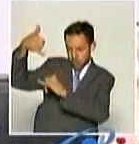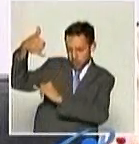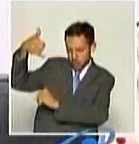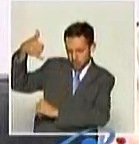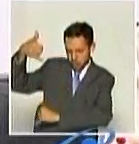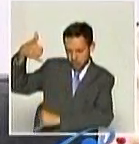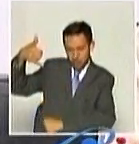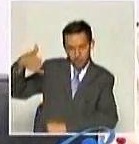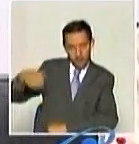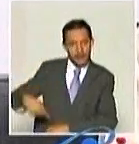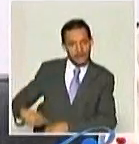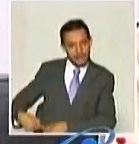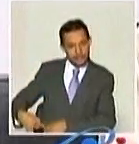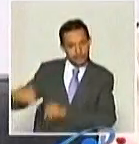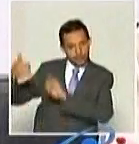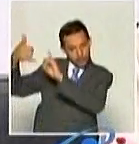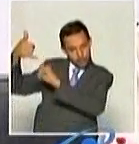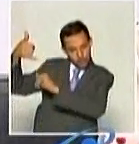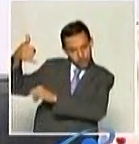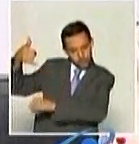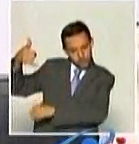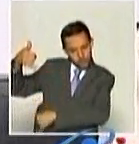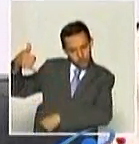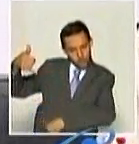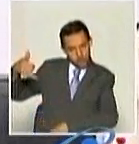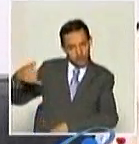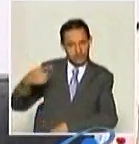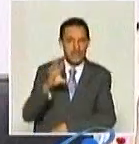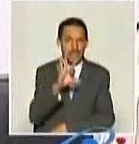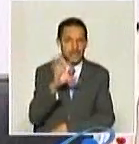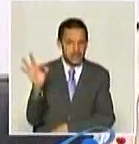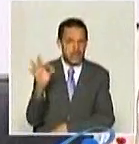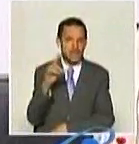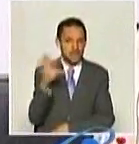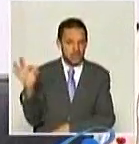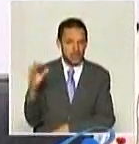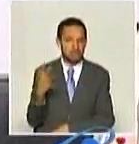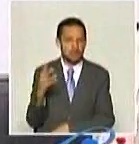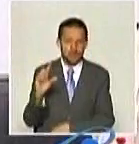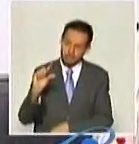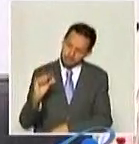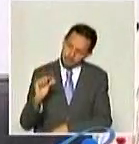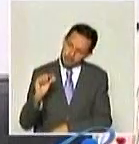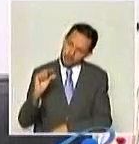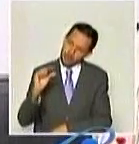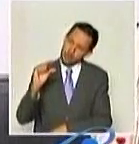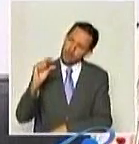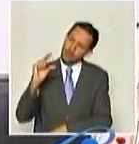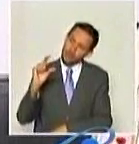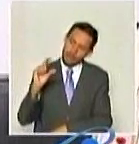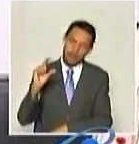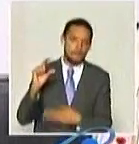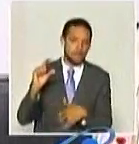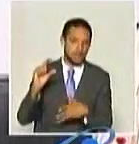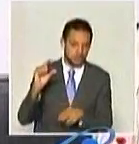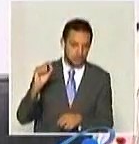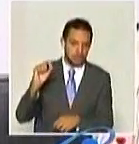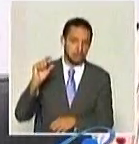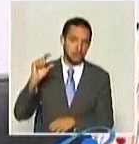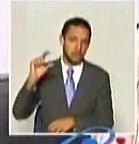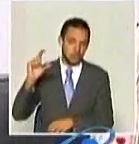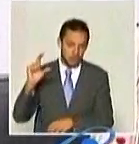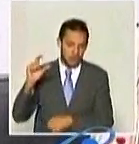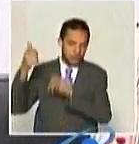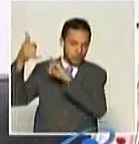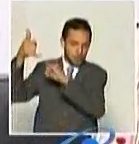se descargan entre 100 y 300 centímetros de ozono a diferentes concentraciones. Eso es un procedimiento muy